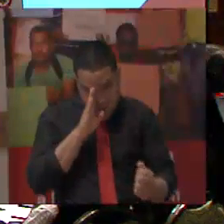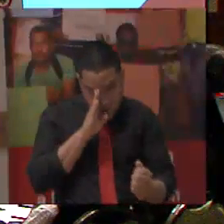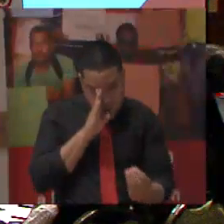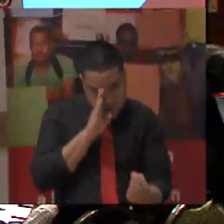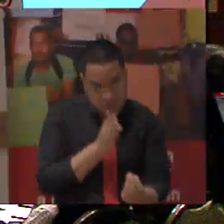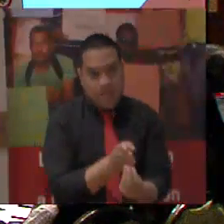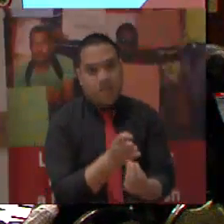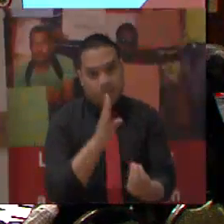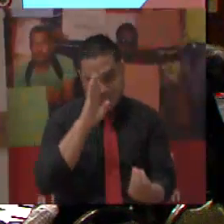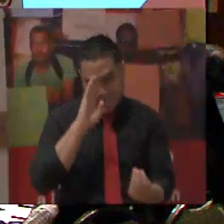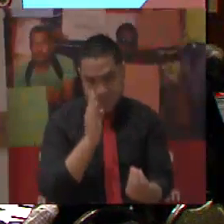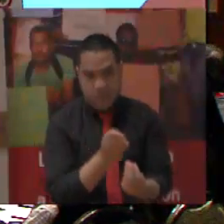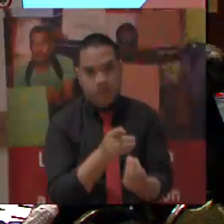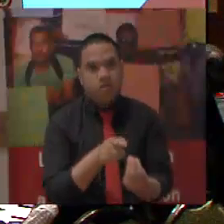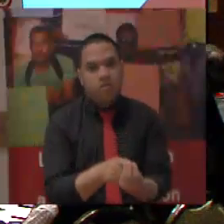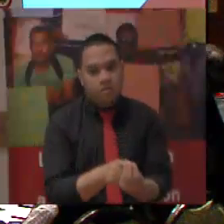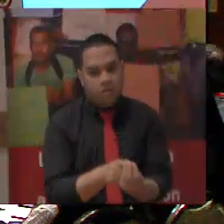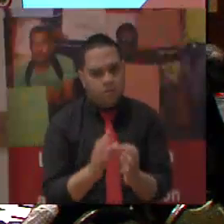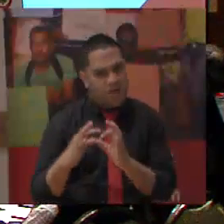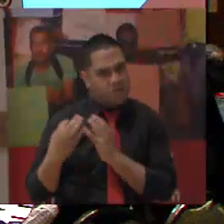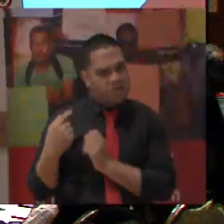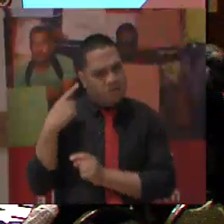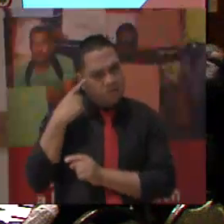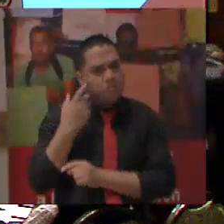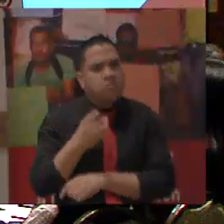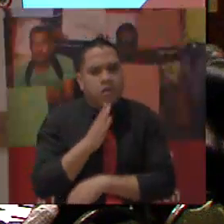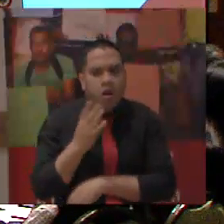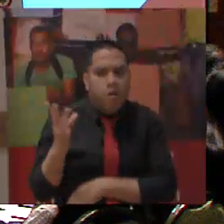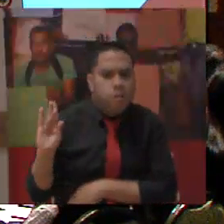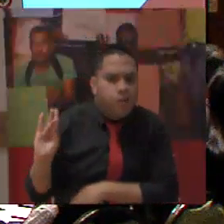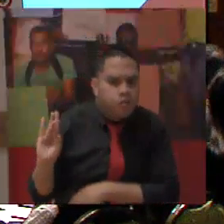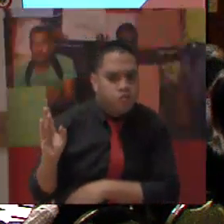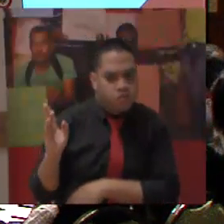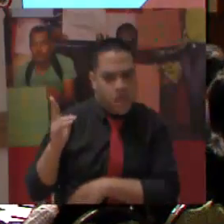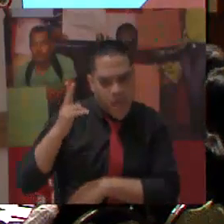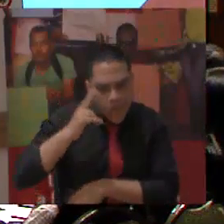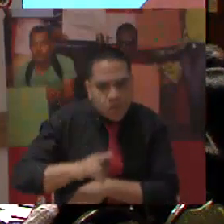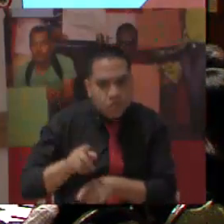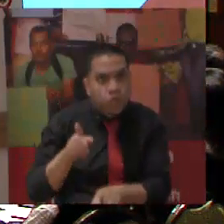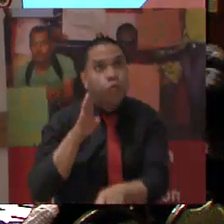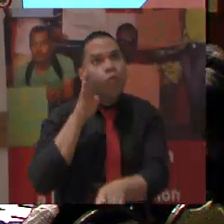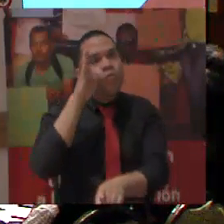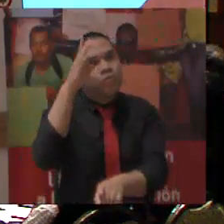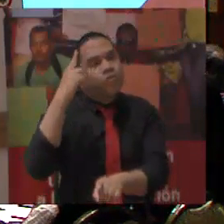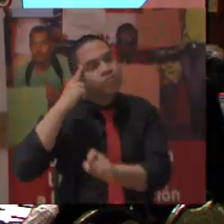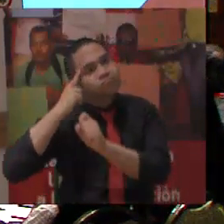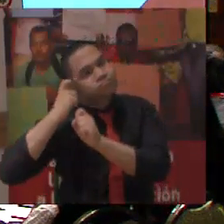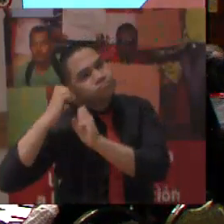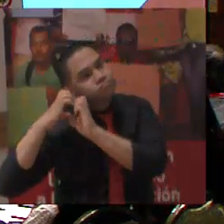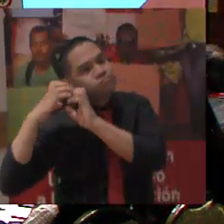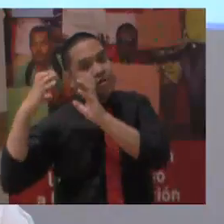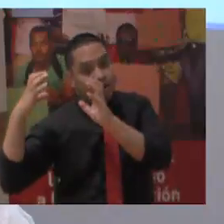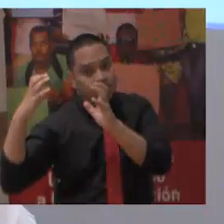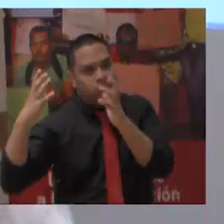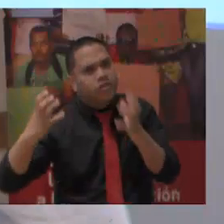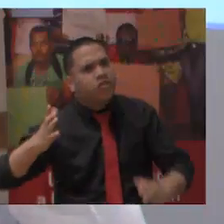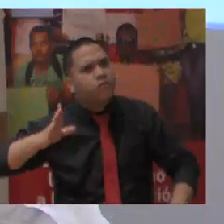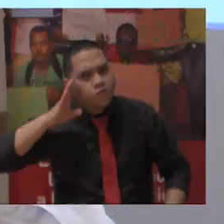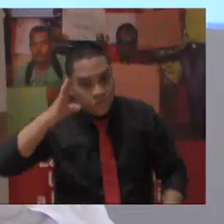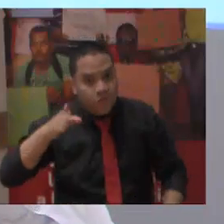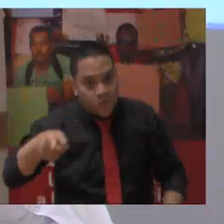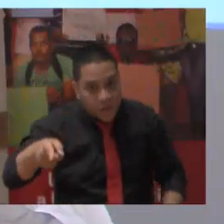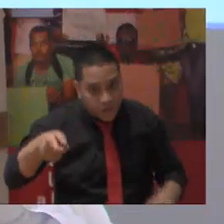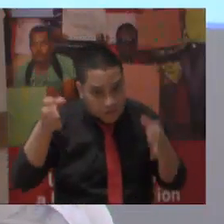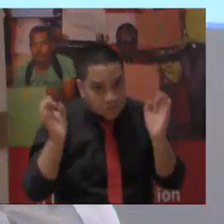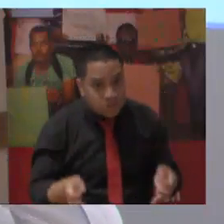tenían familias que estaban con las mujeres y con los hijos, y que tenían sueños y que querían salir adelante. Y eso para